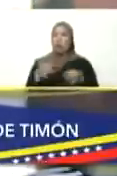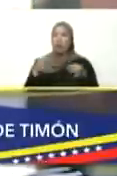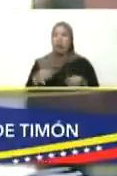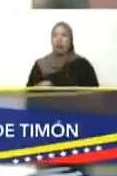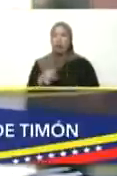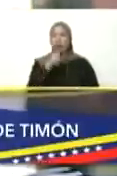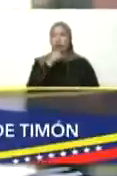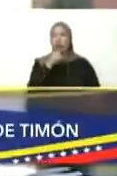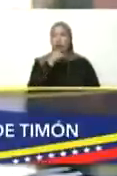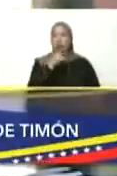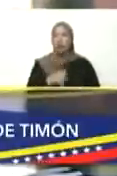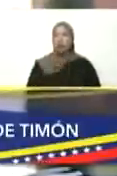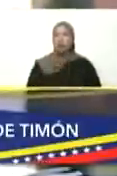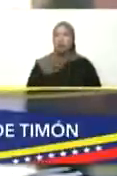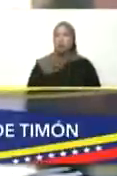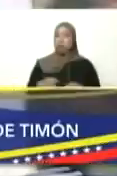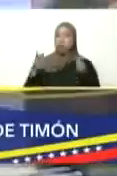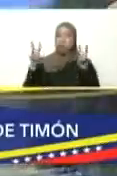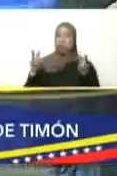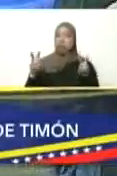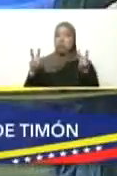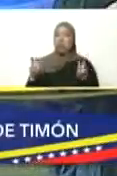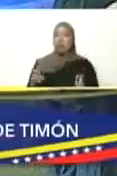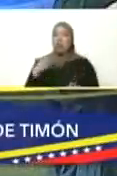compañeras. Una nueva etapa